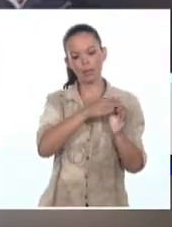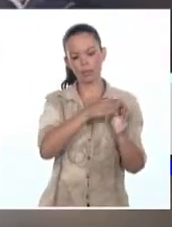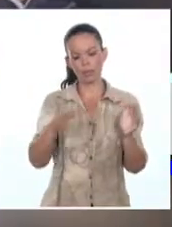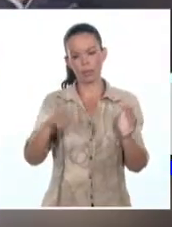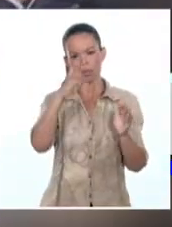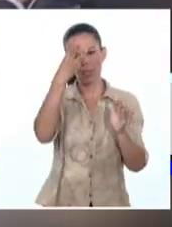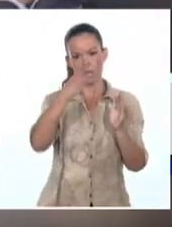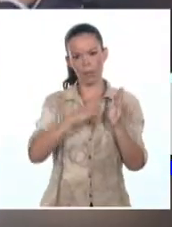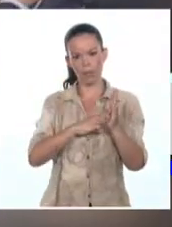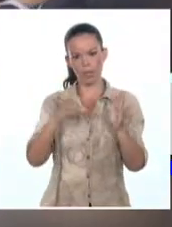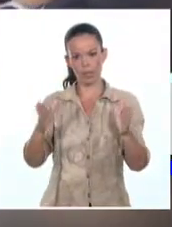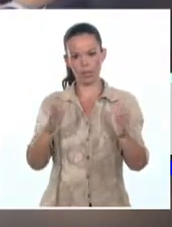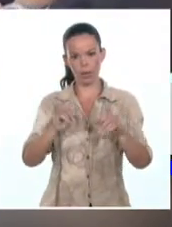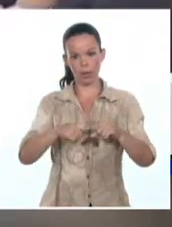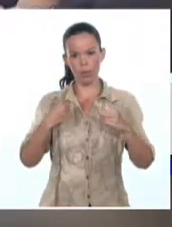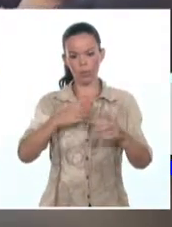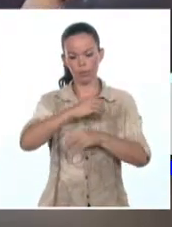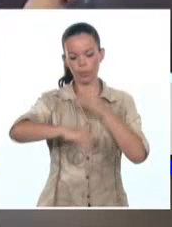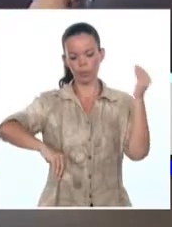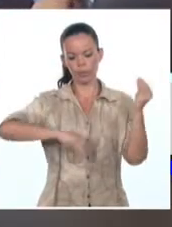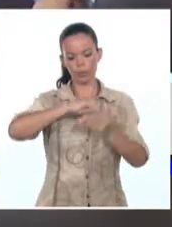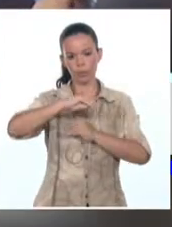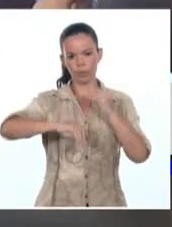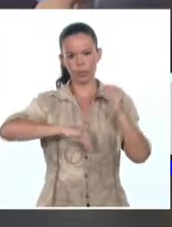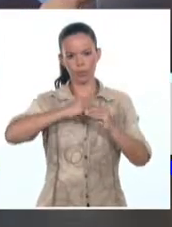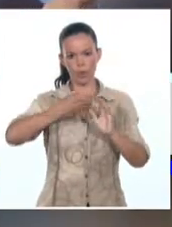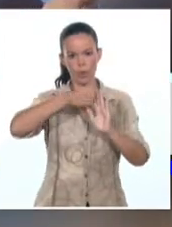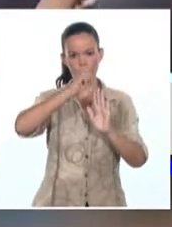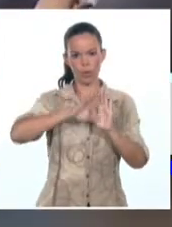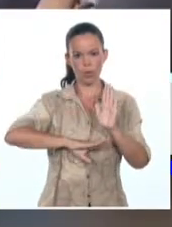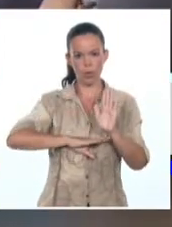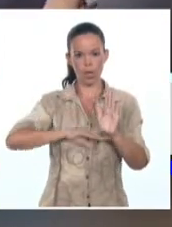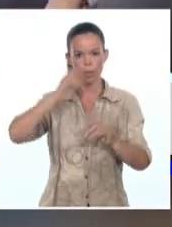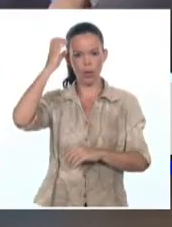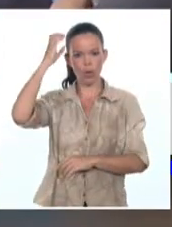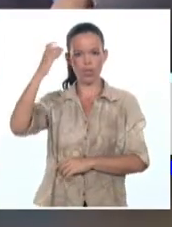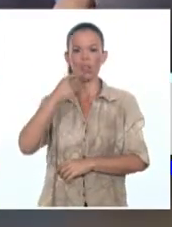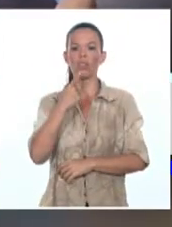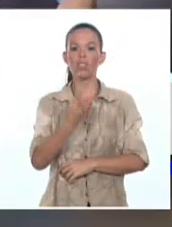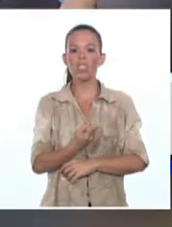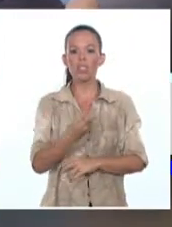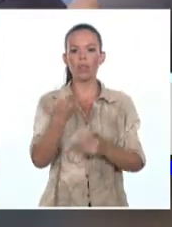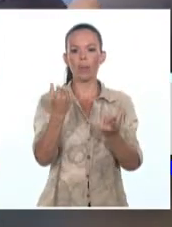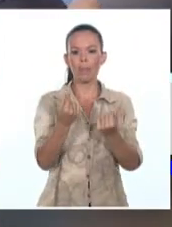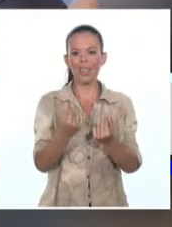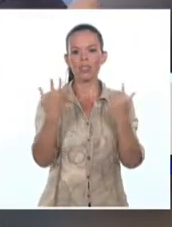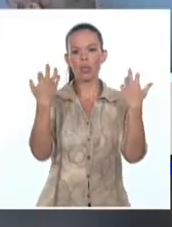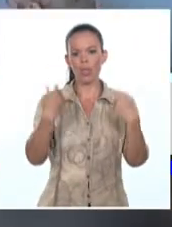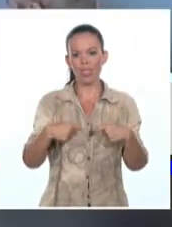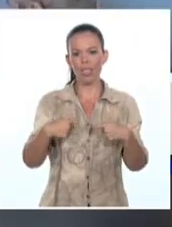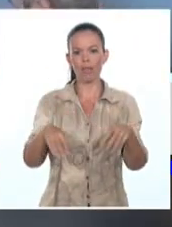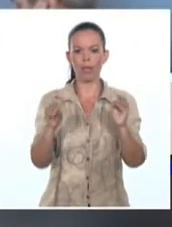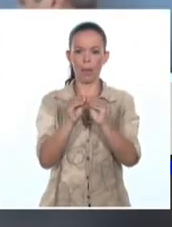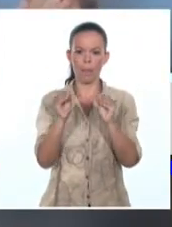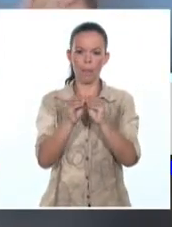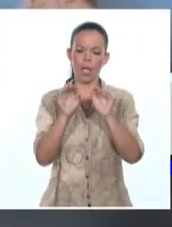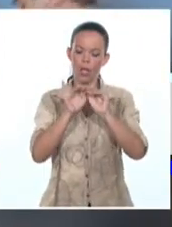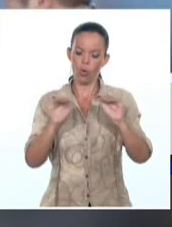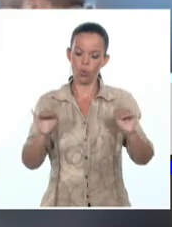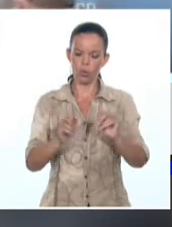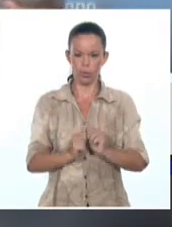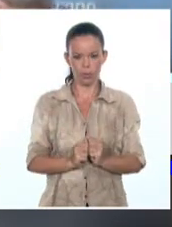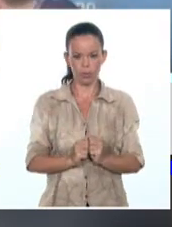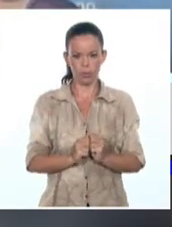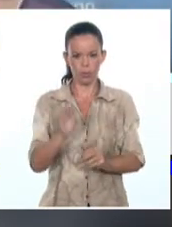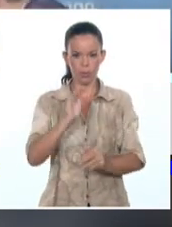una renovación del programa gubernamental denominado Precios Justos. El ministro de Economía de Argentina, Sergio Massa, confirmó